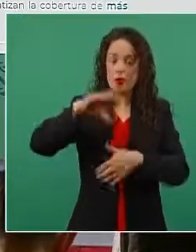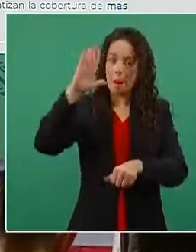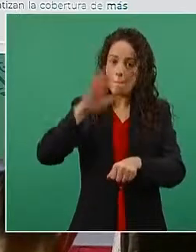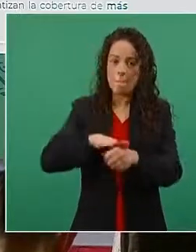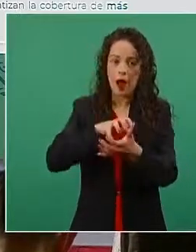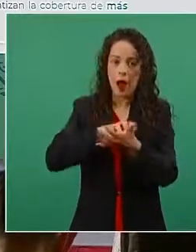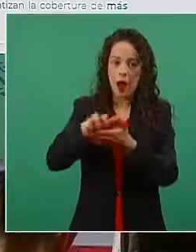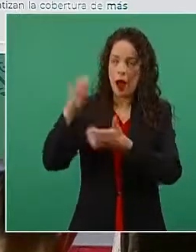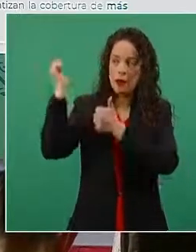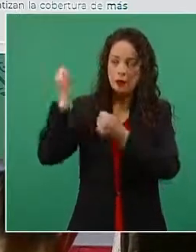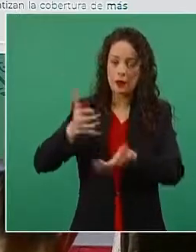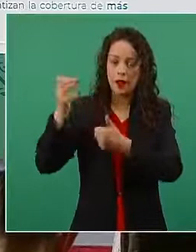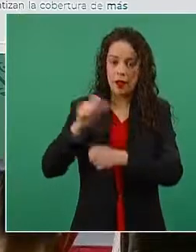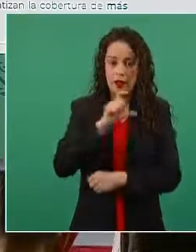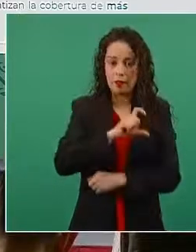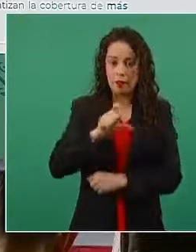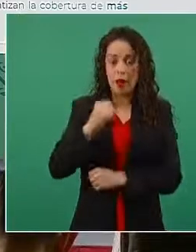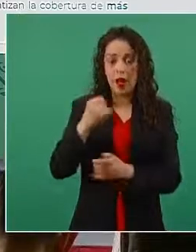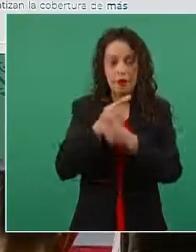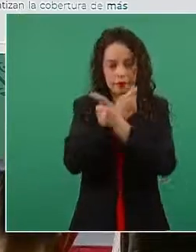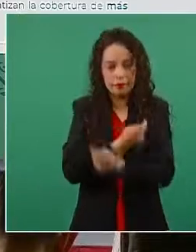y aplicadas.